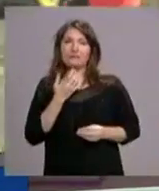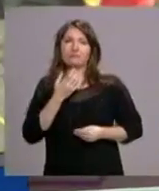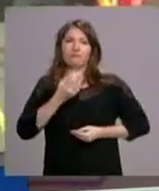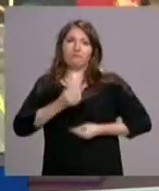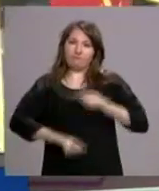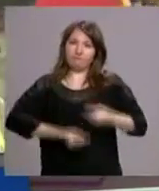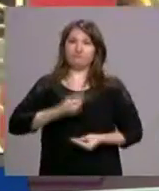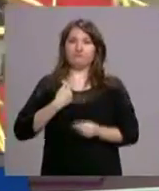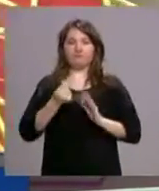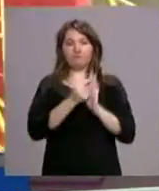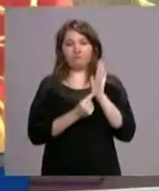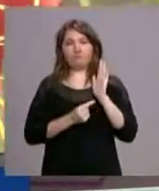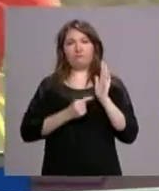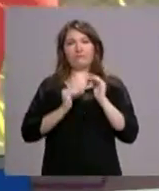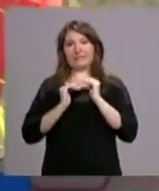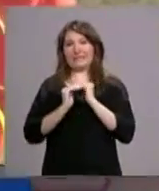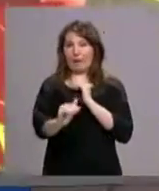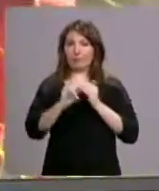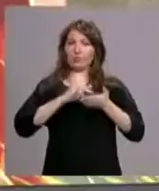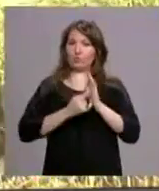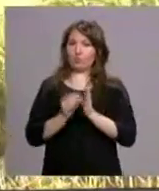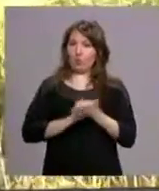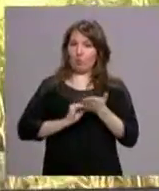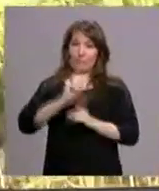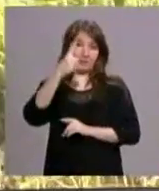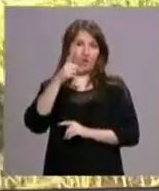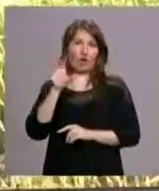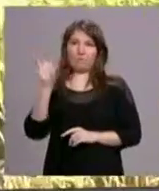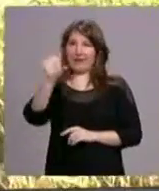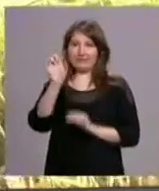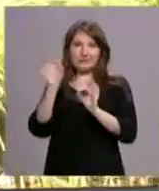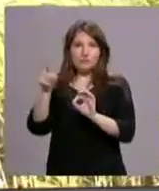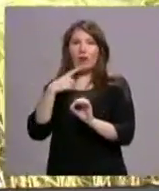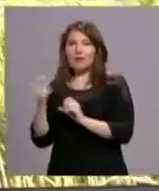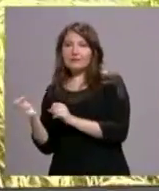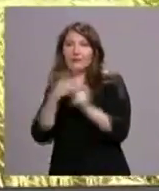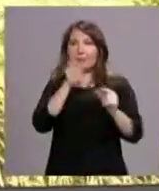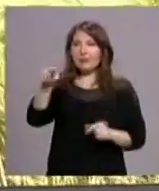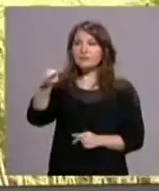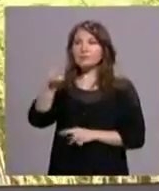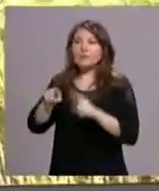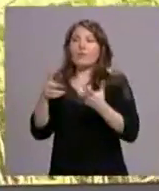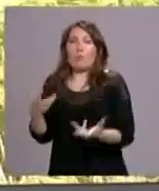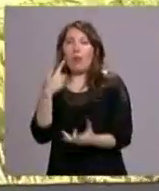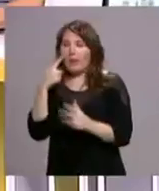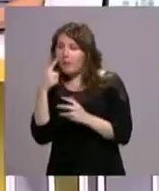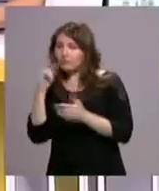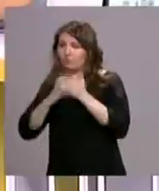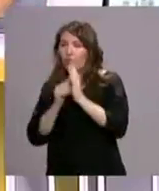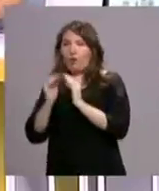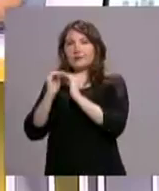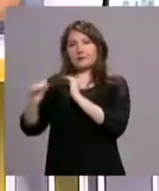un hincapié importante en buscar esas soluciones, primero en los lugares de origen, por supuesto, para que esto no siga creciendo, ¿no?,